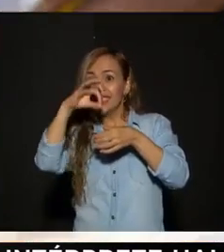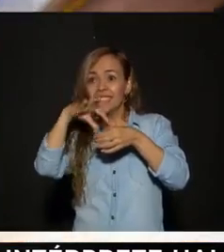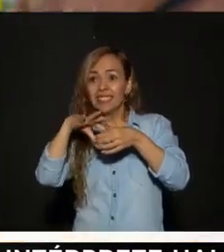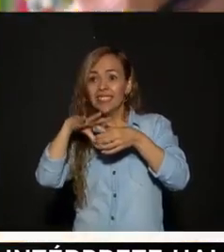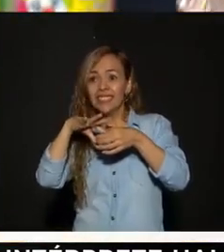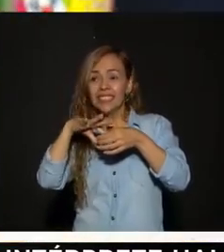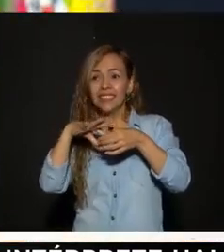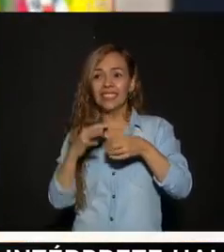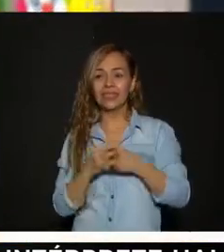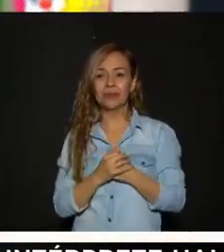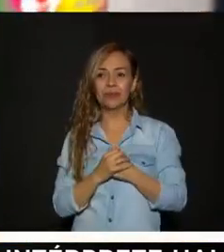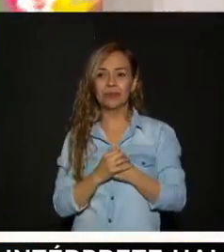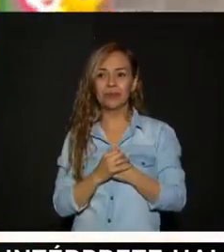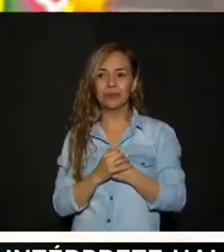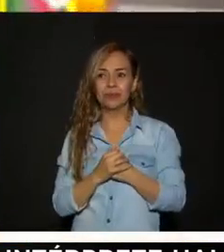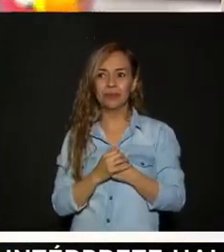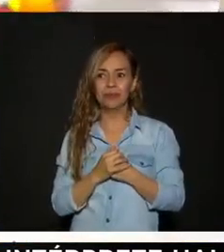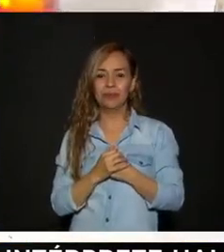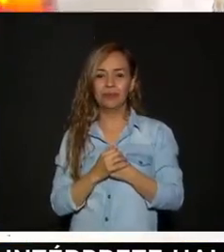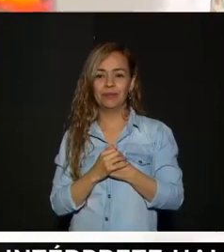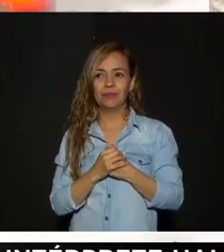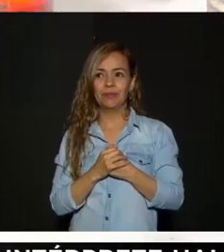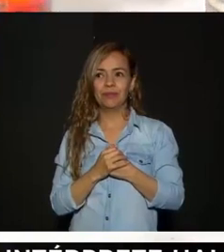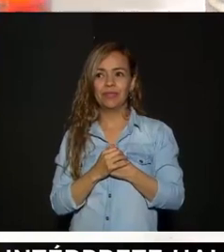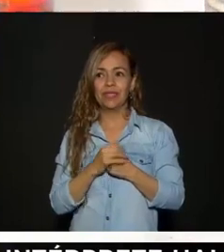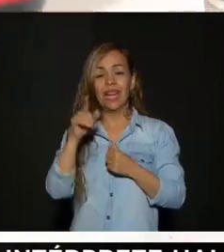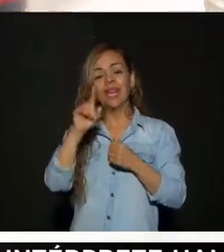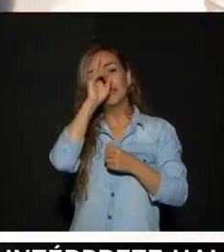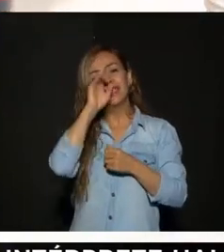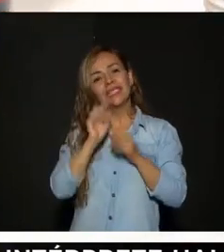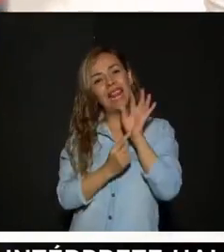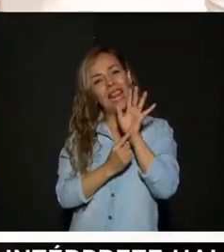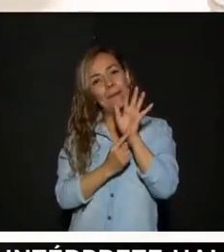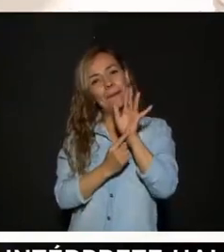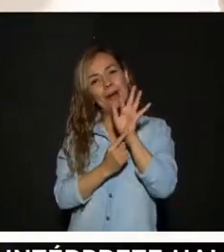tres. Y ahí recreamos una lámpara de lava.